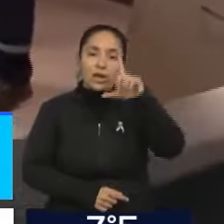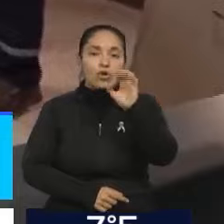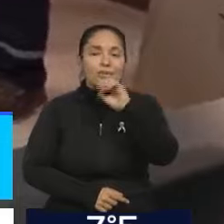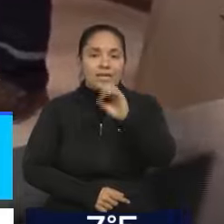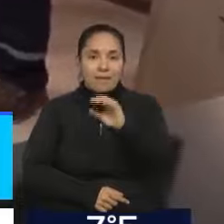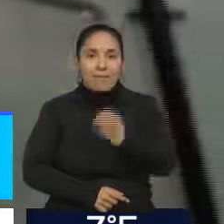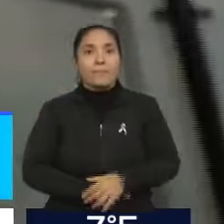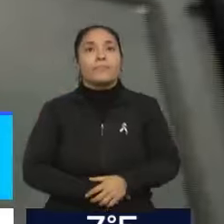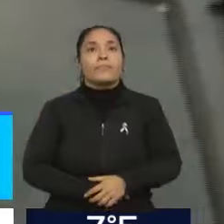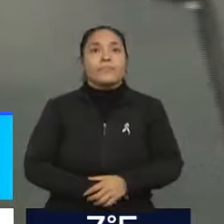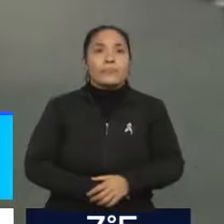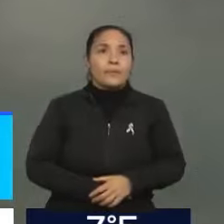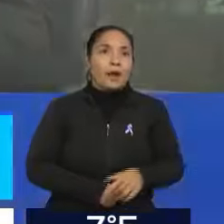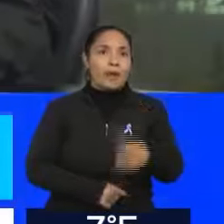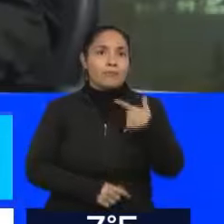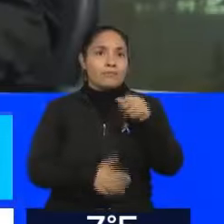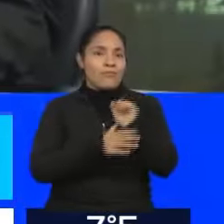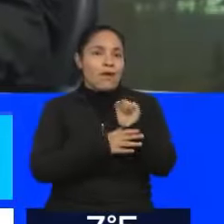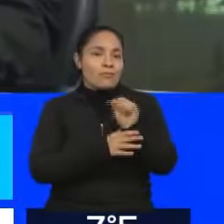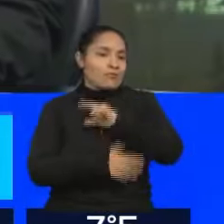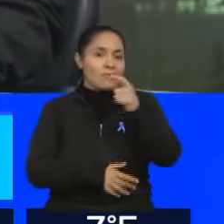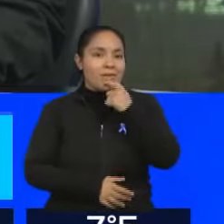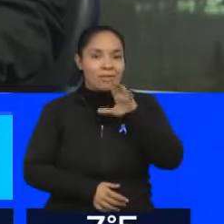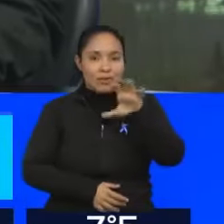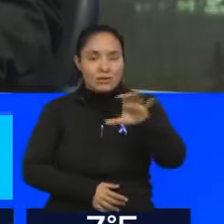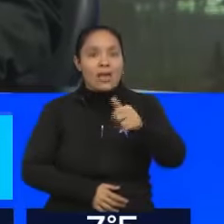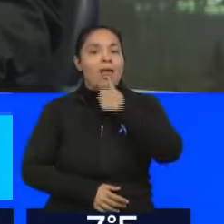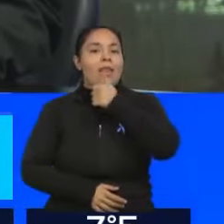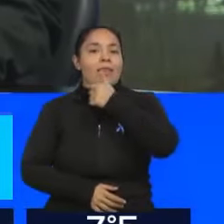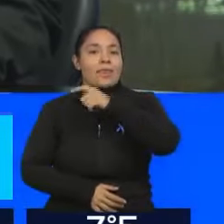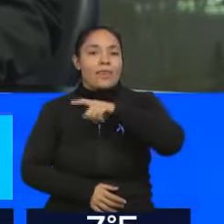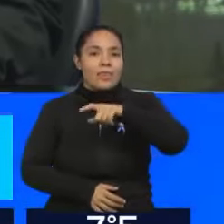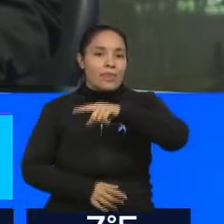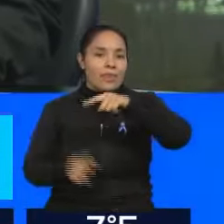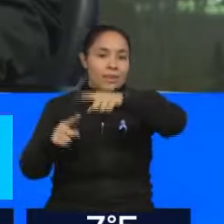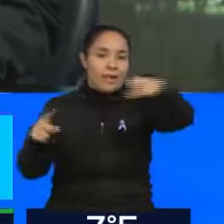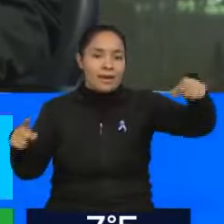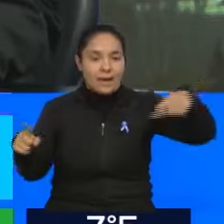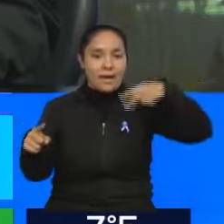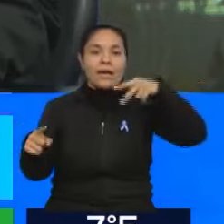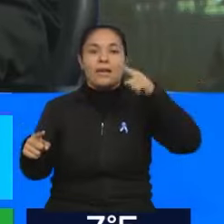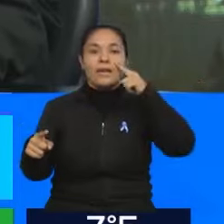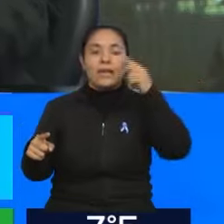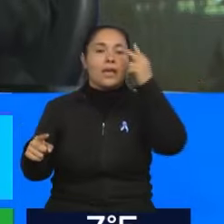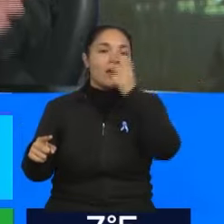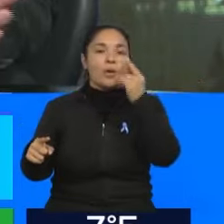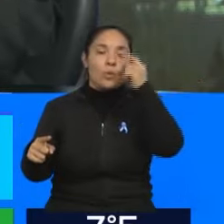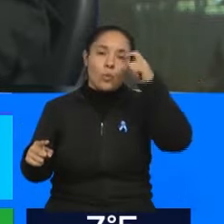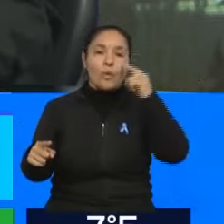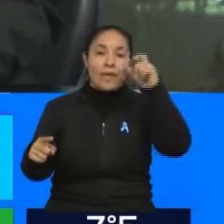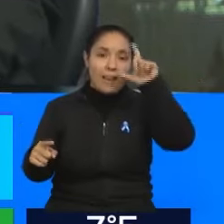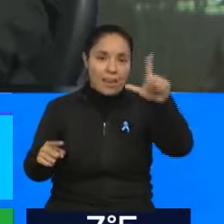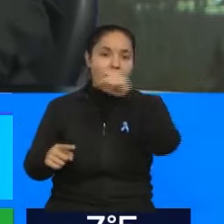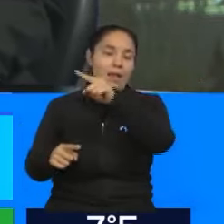Los Nihueles, quizás el más famoso que tenemos en Mendoza, el dique Los Nihueles y Valle Grande, concretamente los más importantes, más las